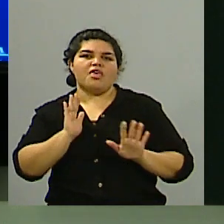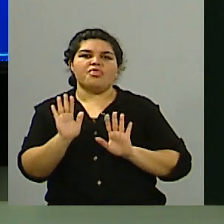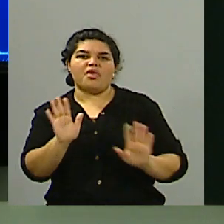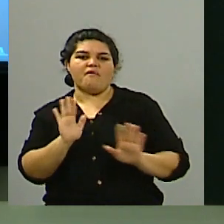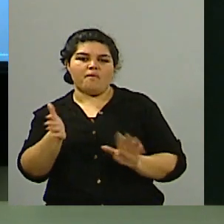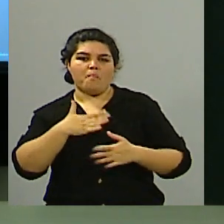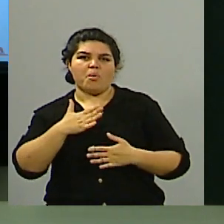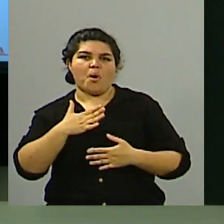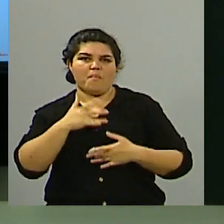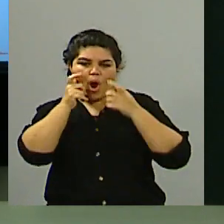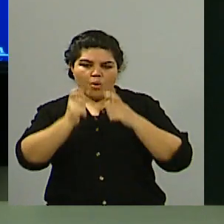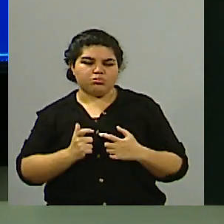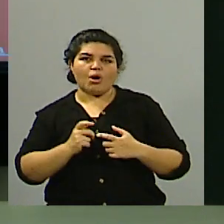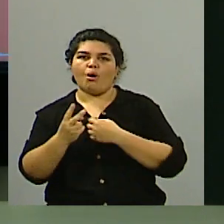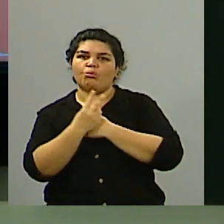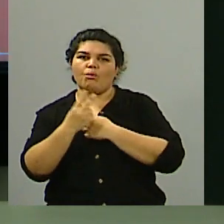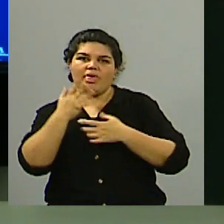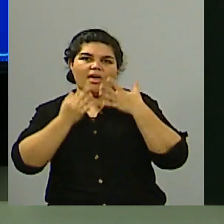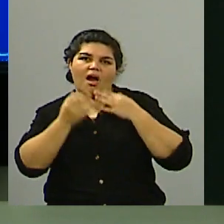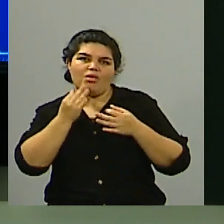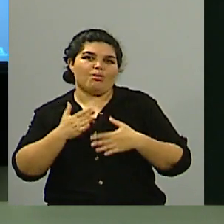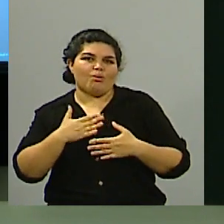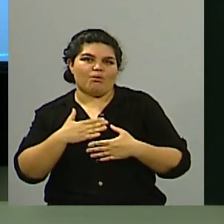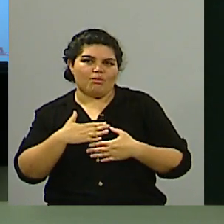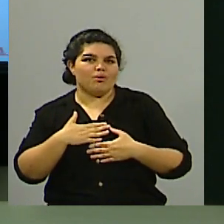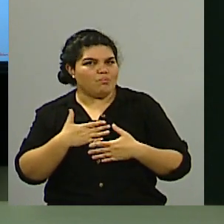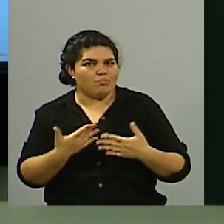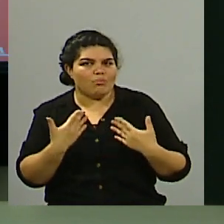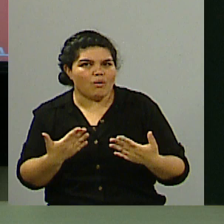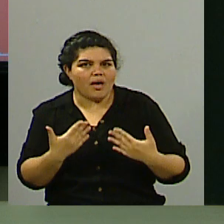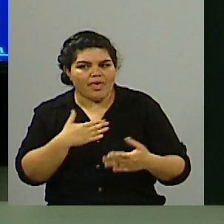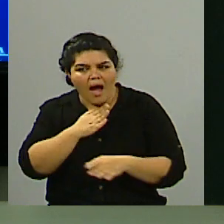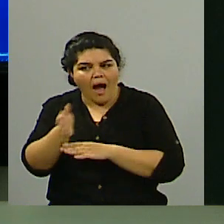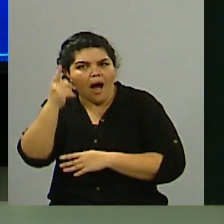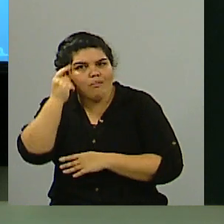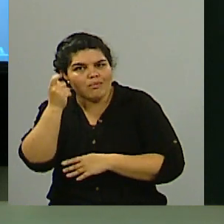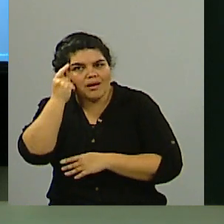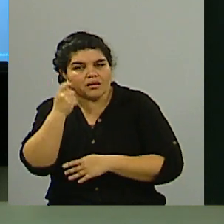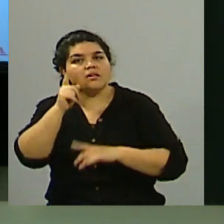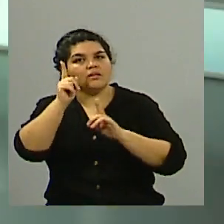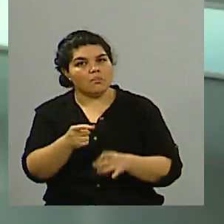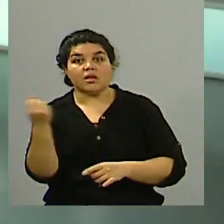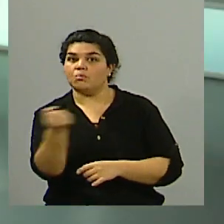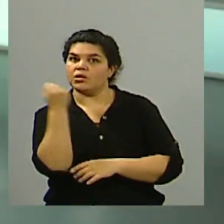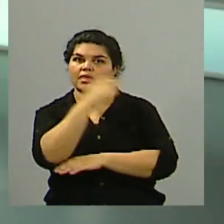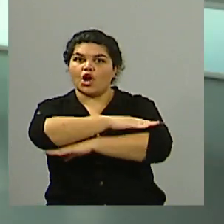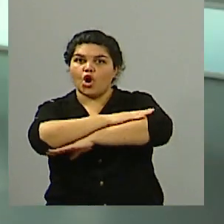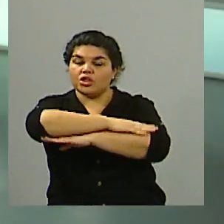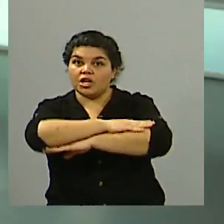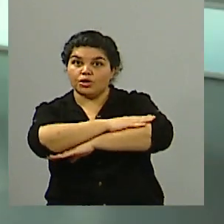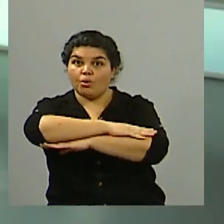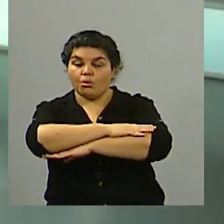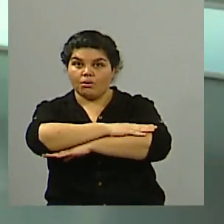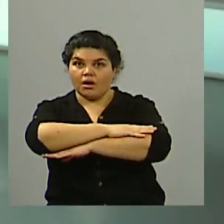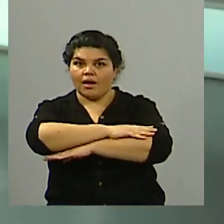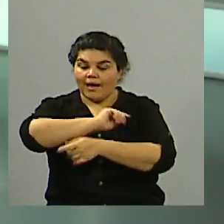tiene este otro ingrediente, porque es un mecanismo de defensa importante. Y sobre todo el cambio de actitud y la alerta. A veces uh-huh. vamos por la calle muy